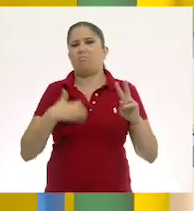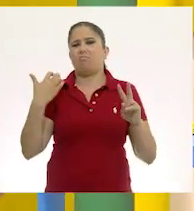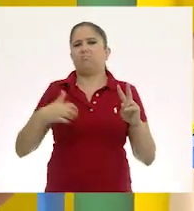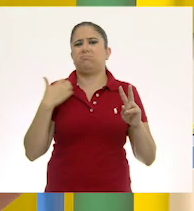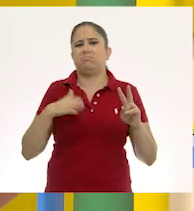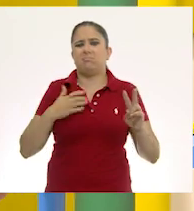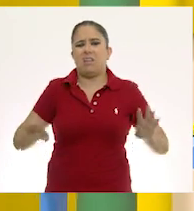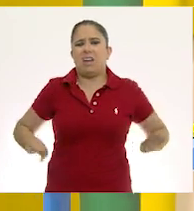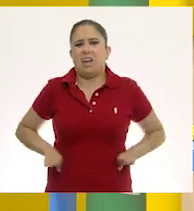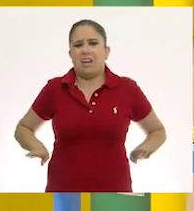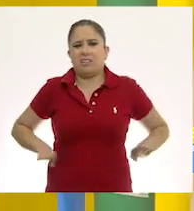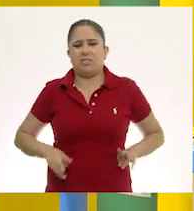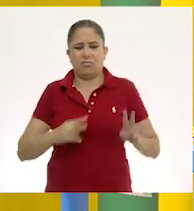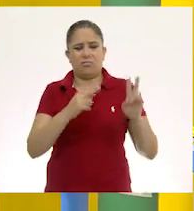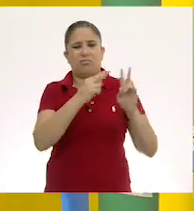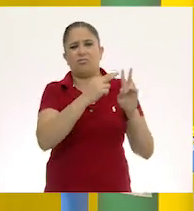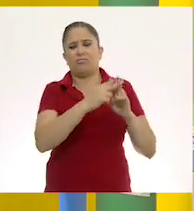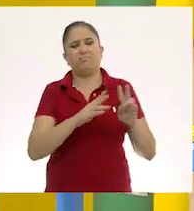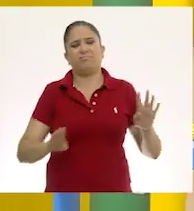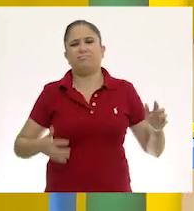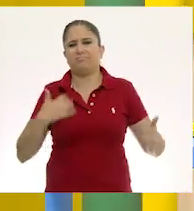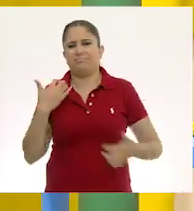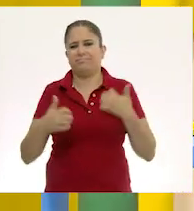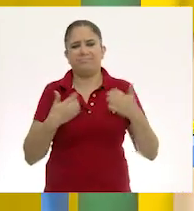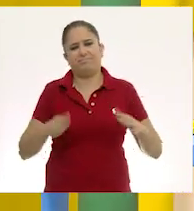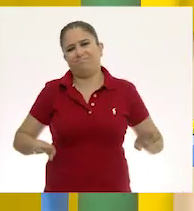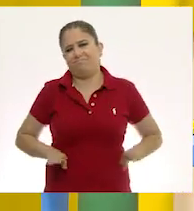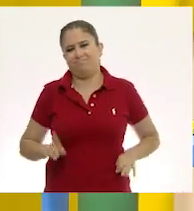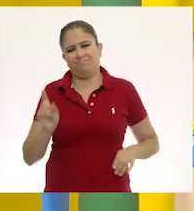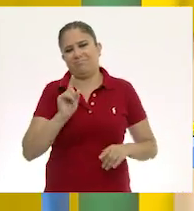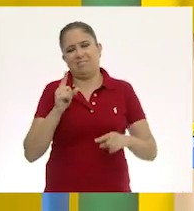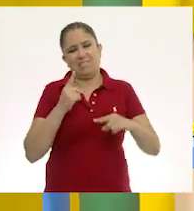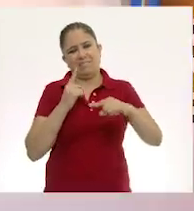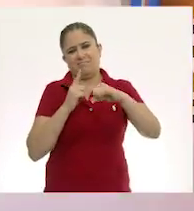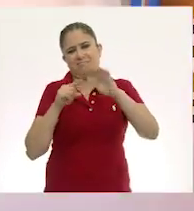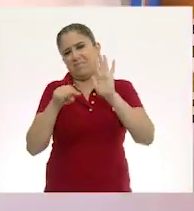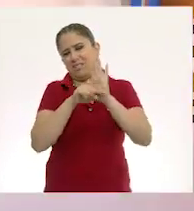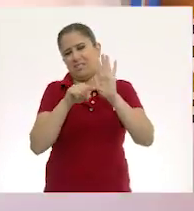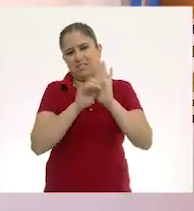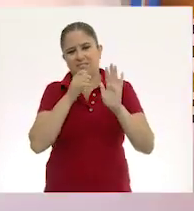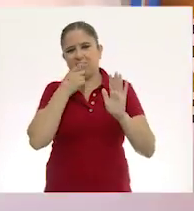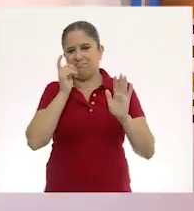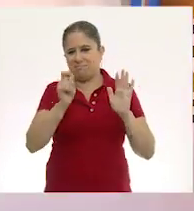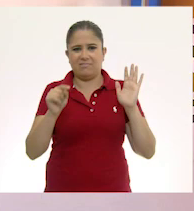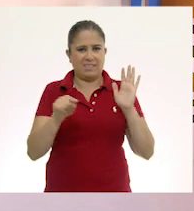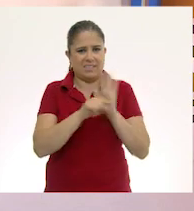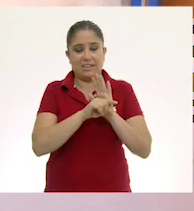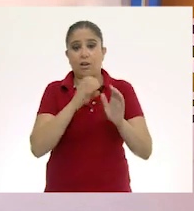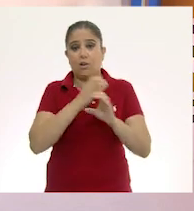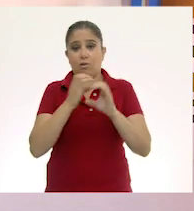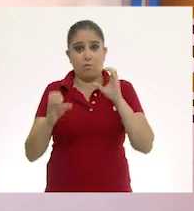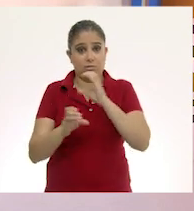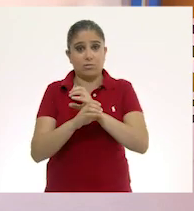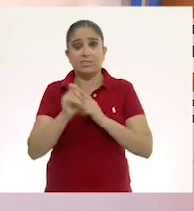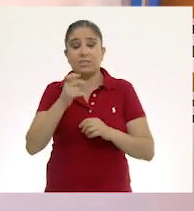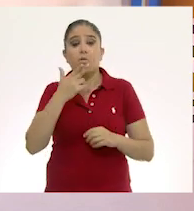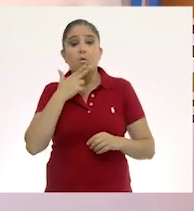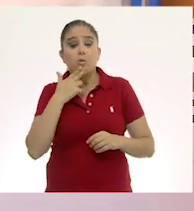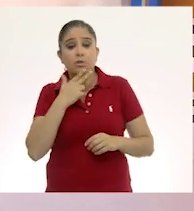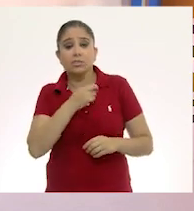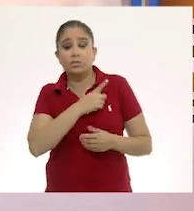actitud de Sofía. Que fue una actitud de que las cosas solo se usan